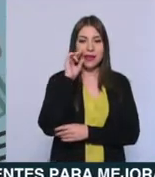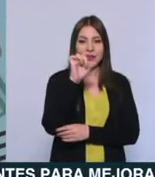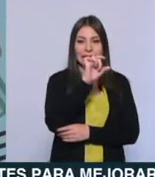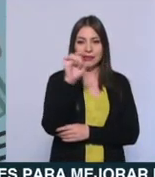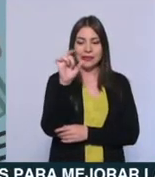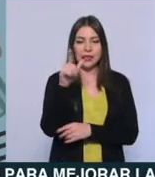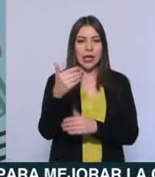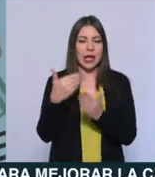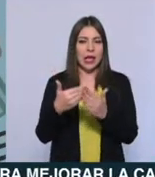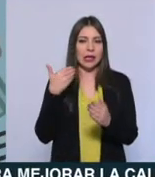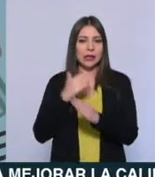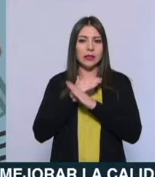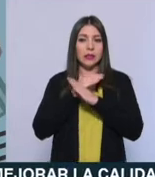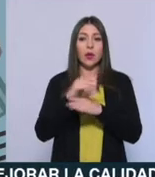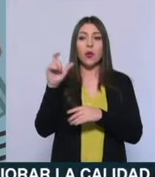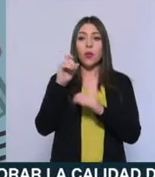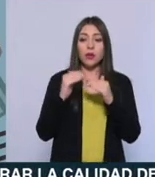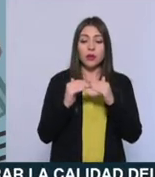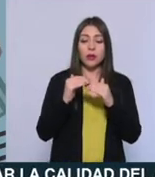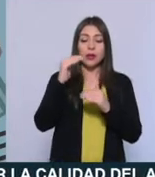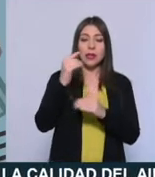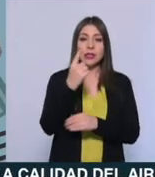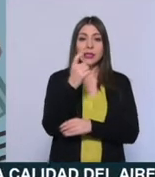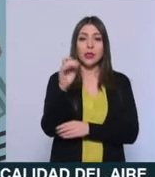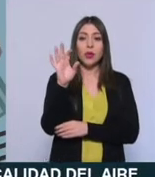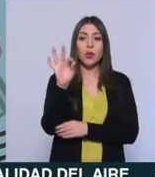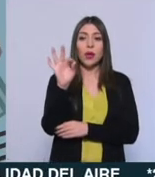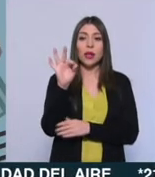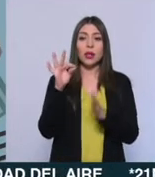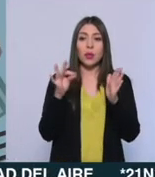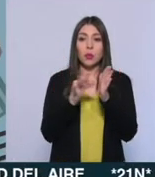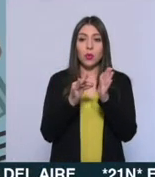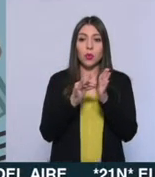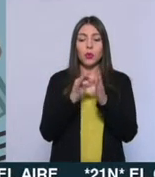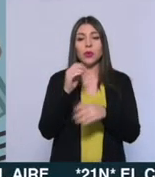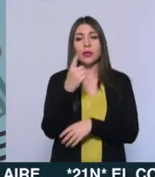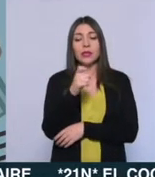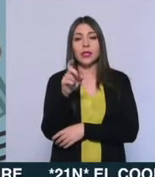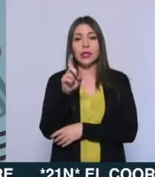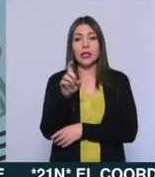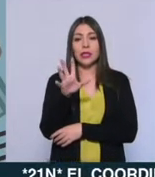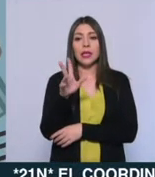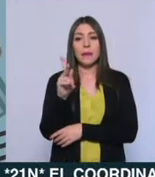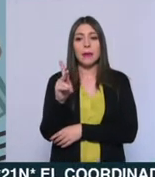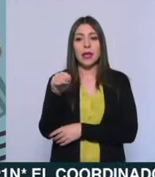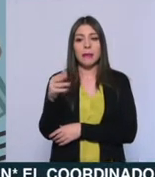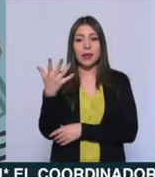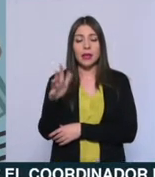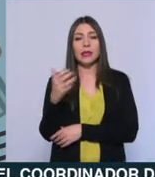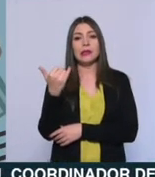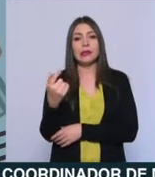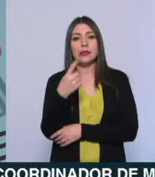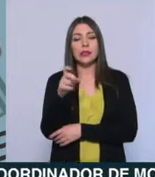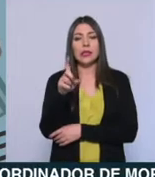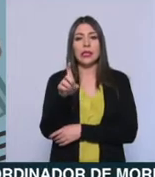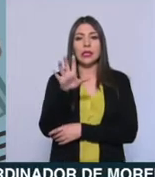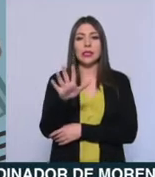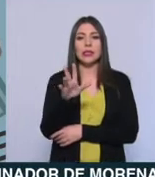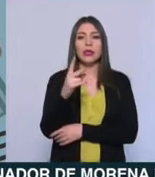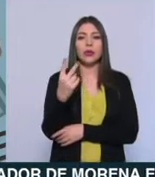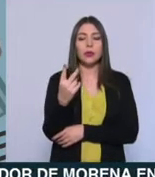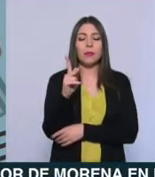sea mayor a los 140 puntos de ozono, 135 PM10 y 135 de